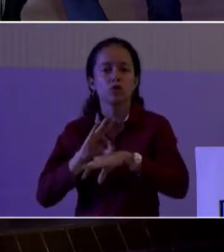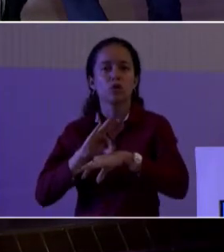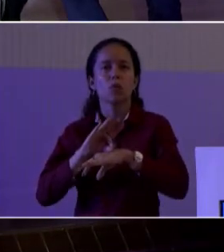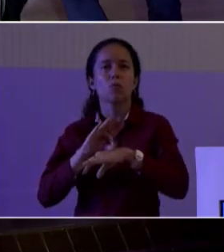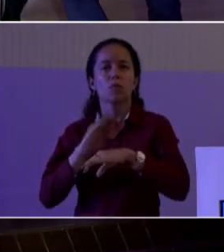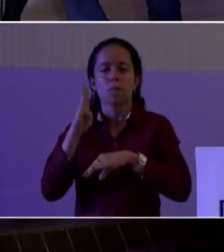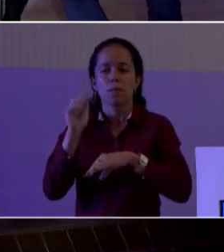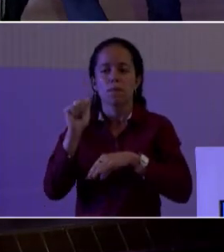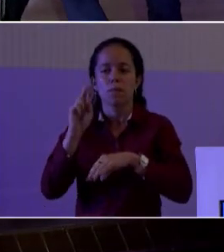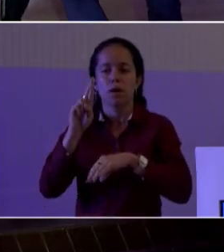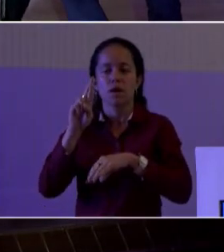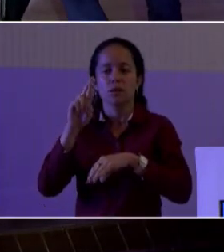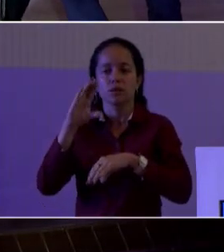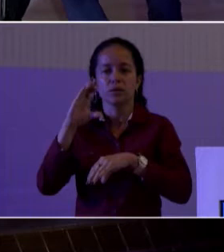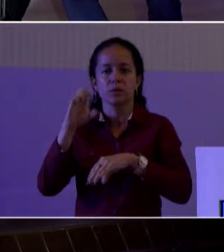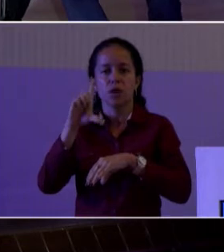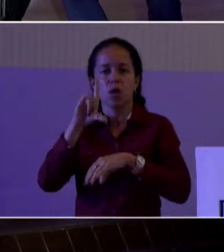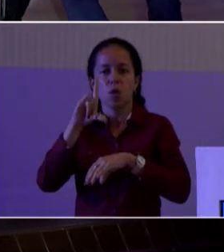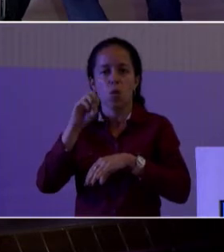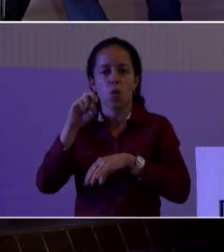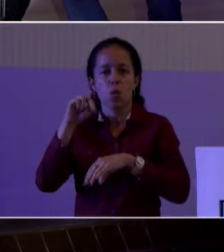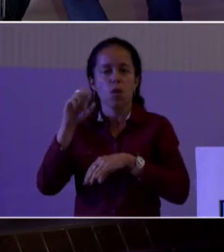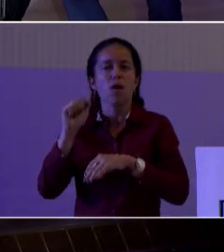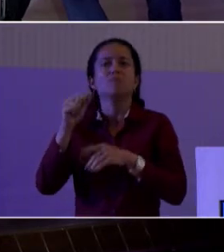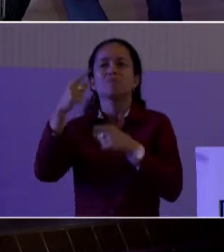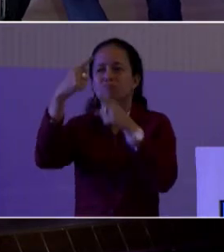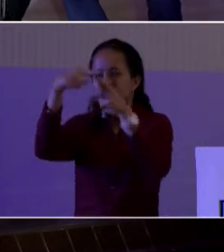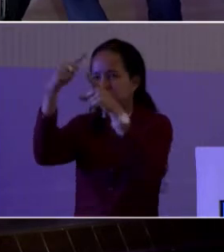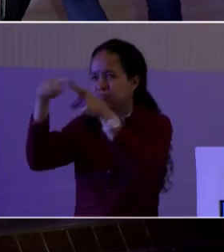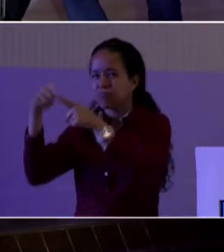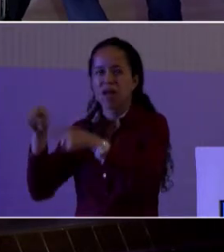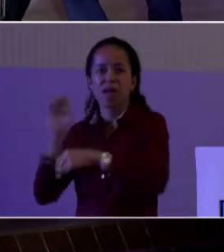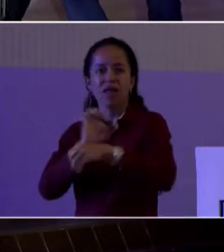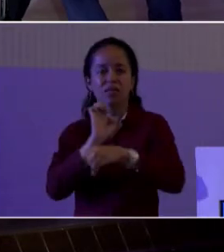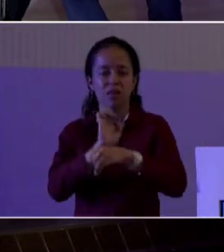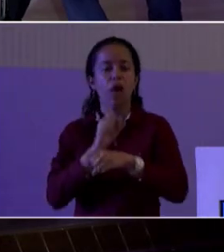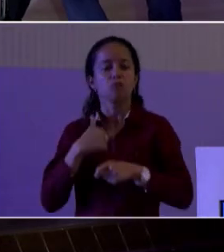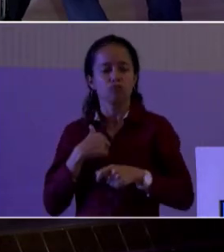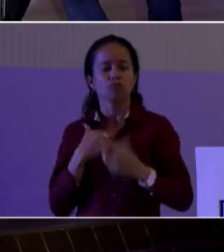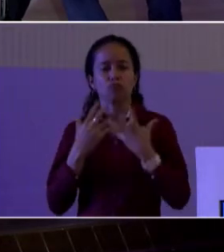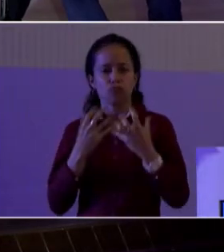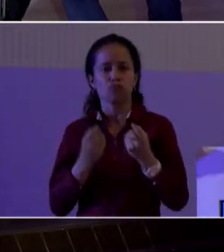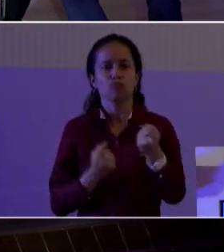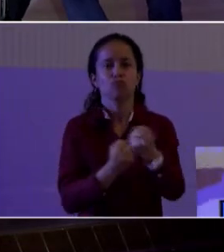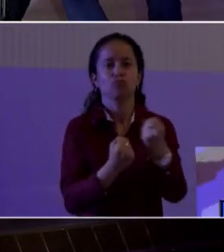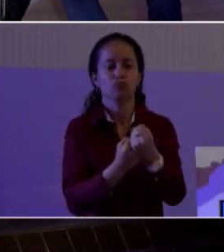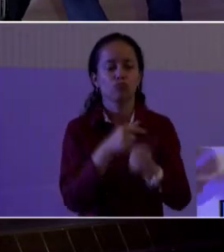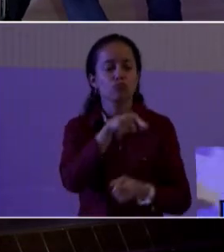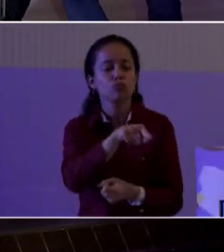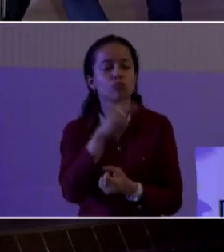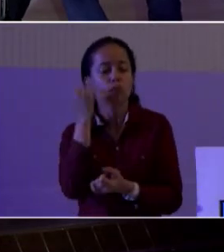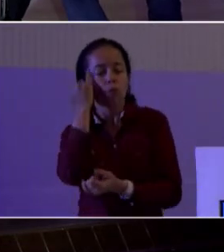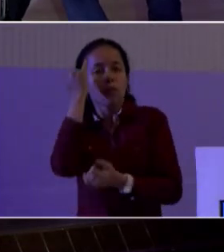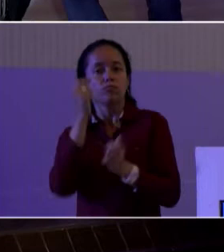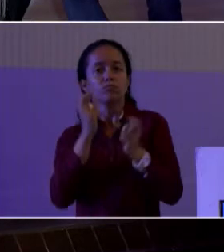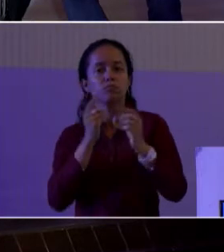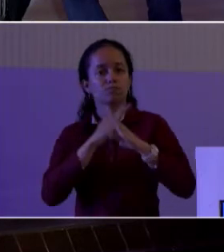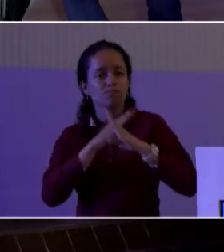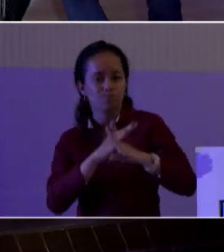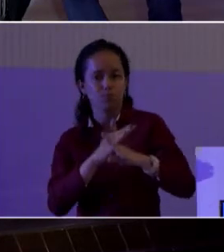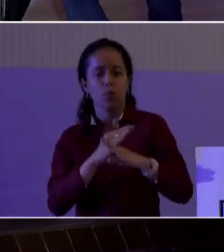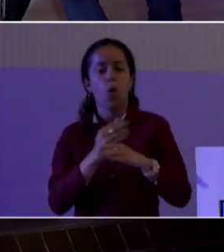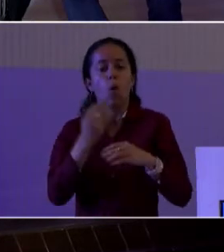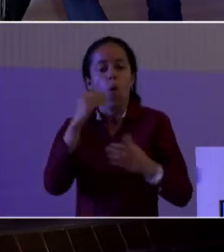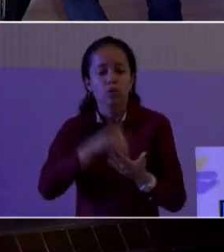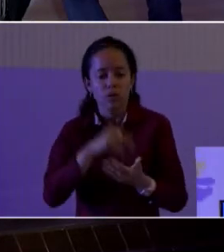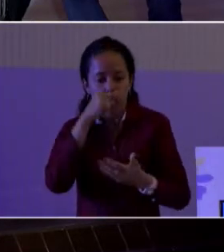Oxy, bueno, distintas entidades que dicen yo le apuesto a una iniciativa de prevención de